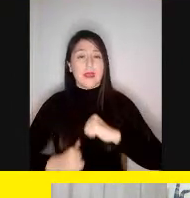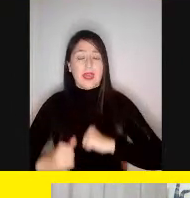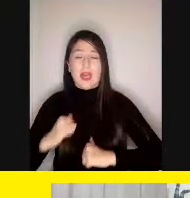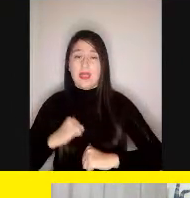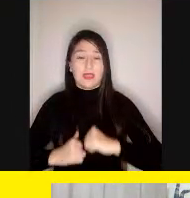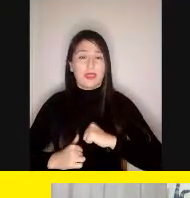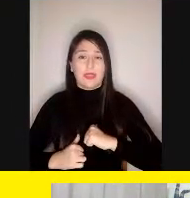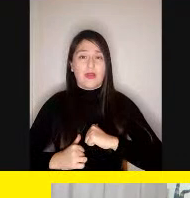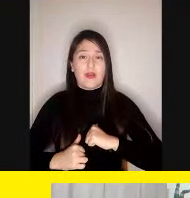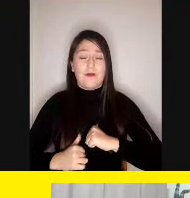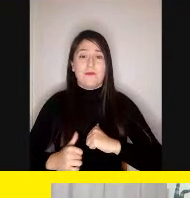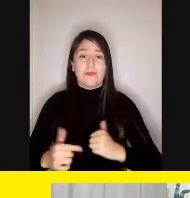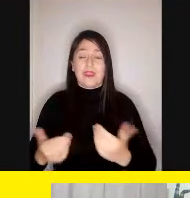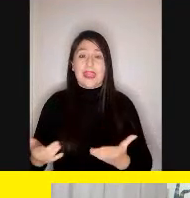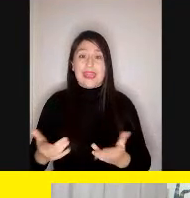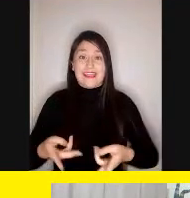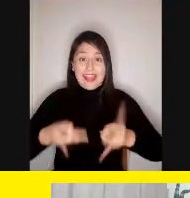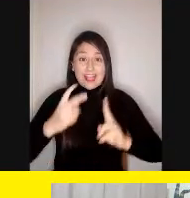plantean, no son para todos,